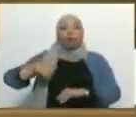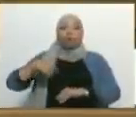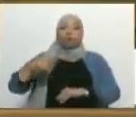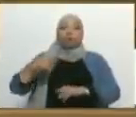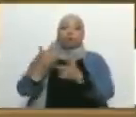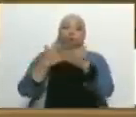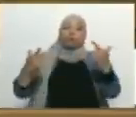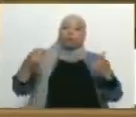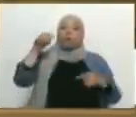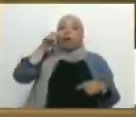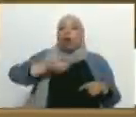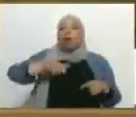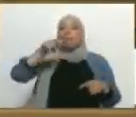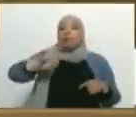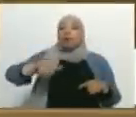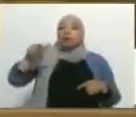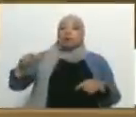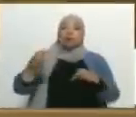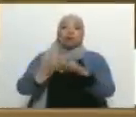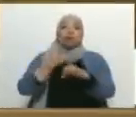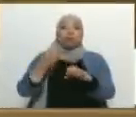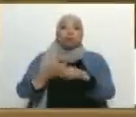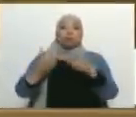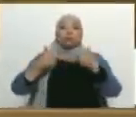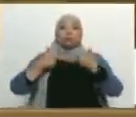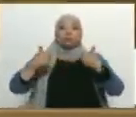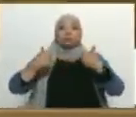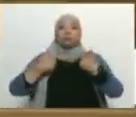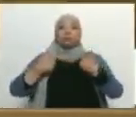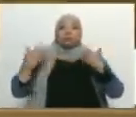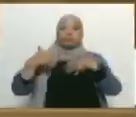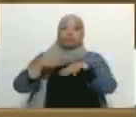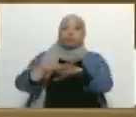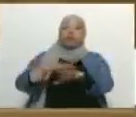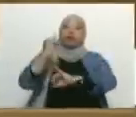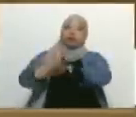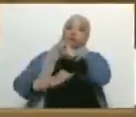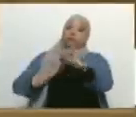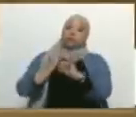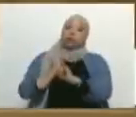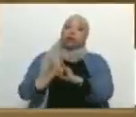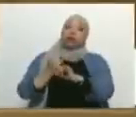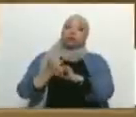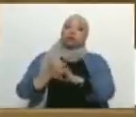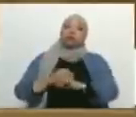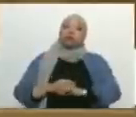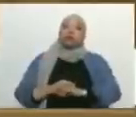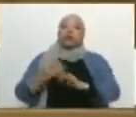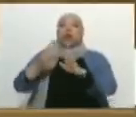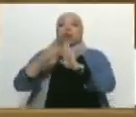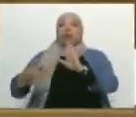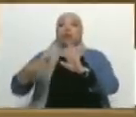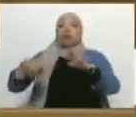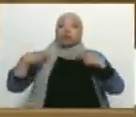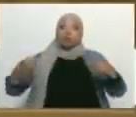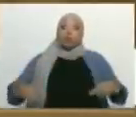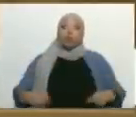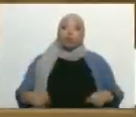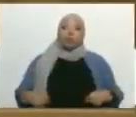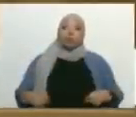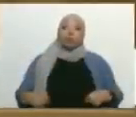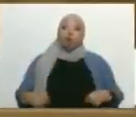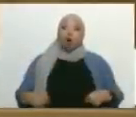personas, así como los tratados, pactos y convenios internacionales relativos a los derechos humanos, suscritos